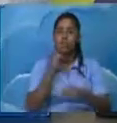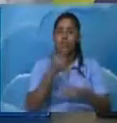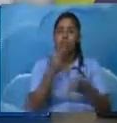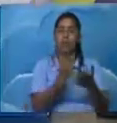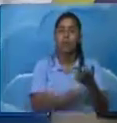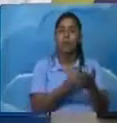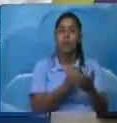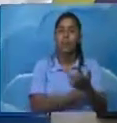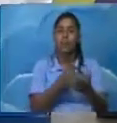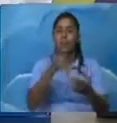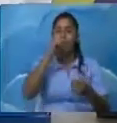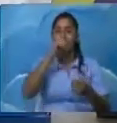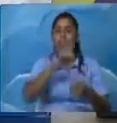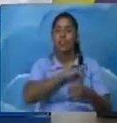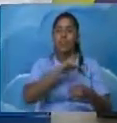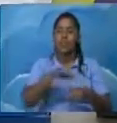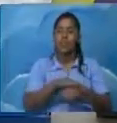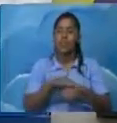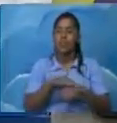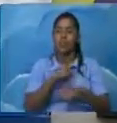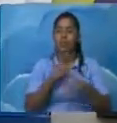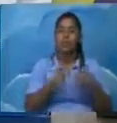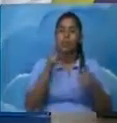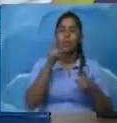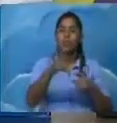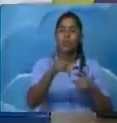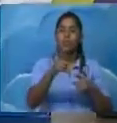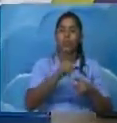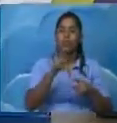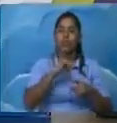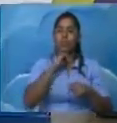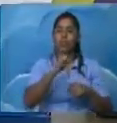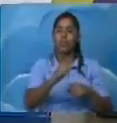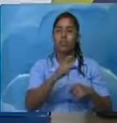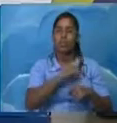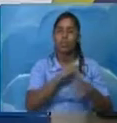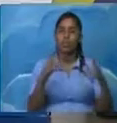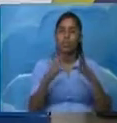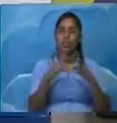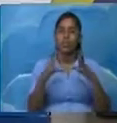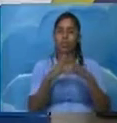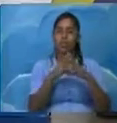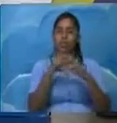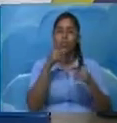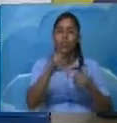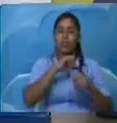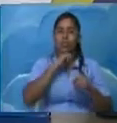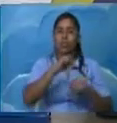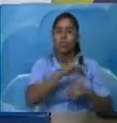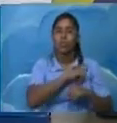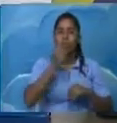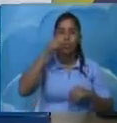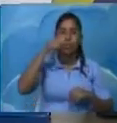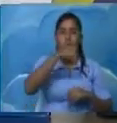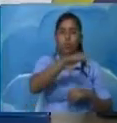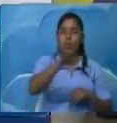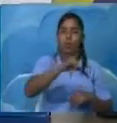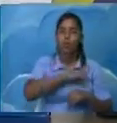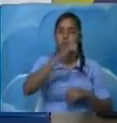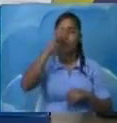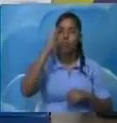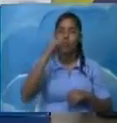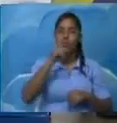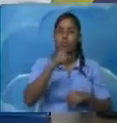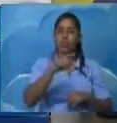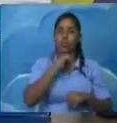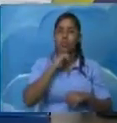Puerta, es año de remisión. Sí, pero tú no eres de la congregación. Tú no eres del pueblo de Dios. Tú